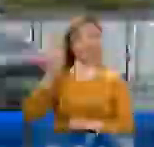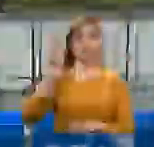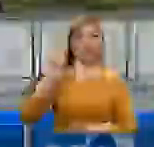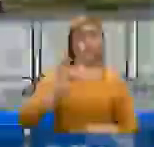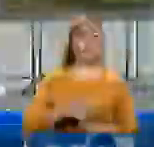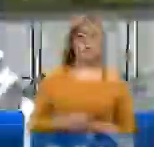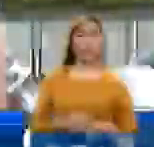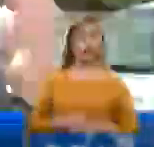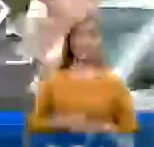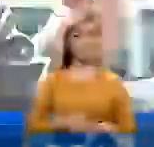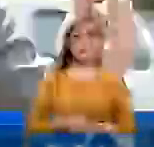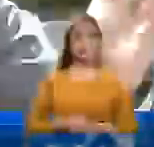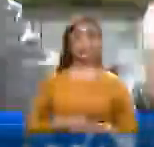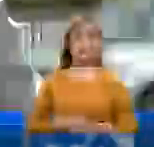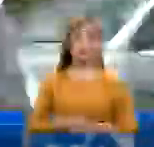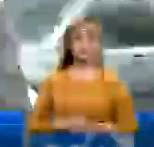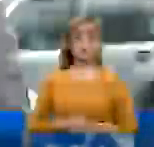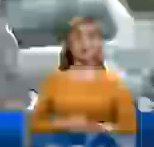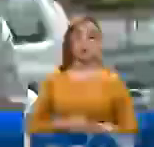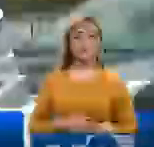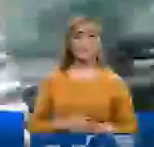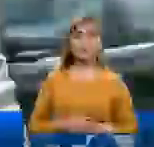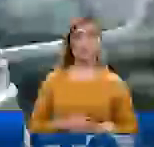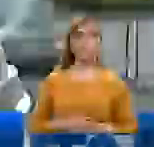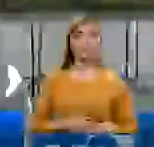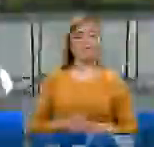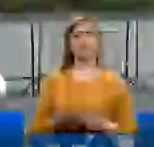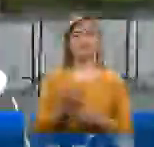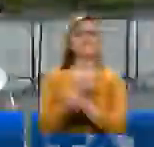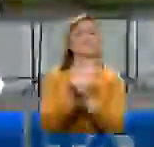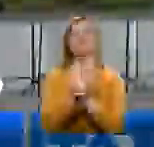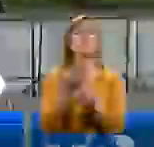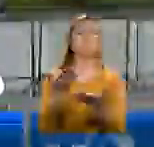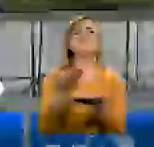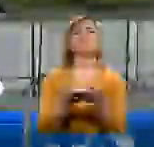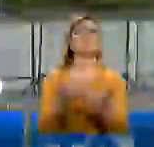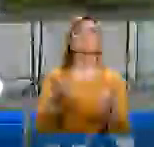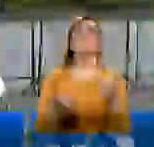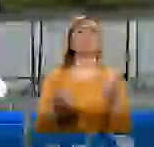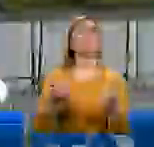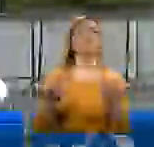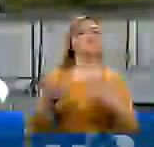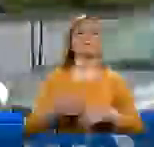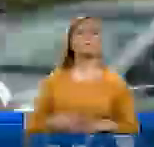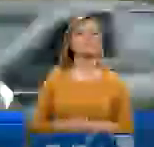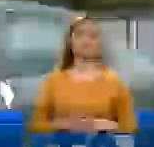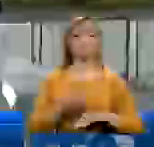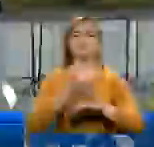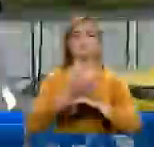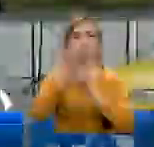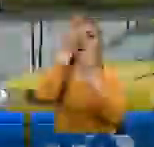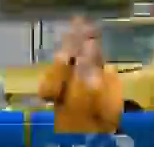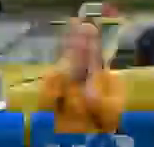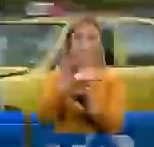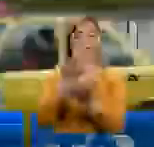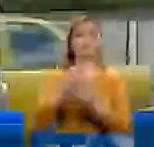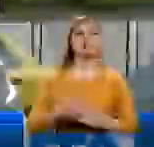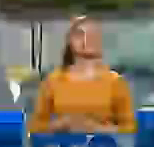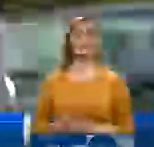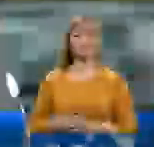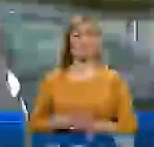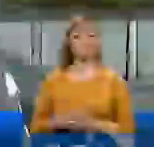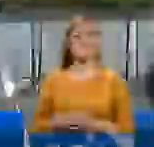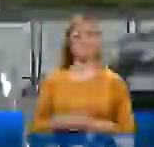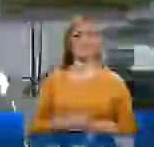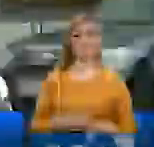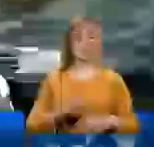2012-2016. ¿Cuáles son sus argumentos que han presentado, con los que han llegado hasta esta audiencia? Les tenemos un informe de lo ocurrido